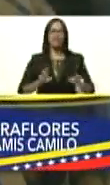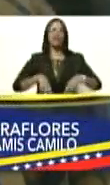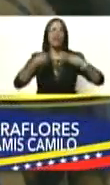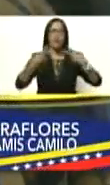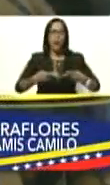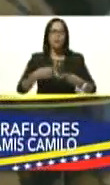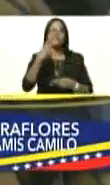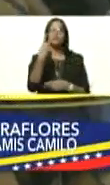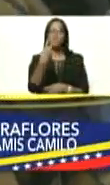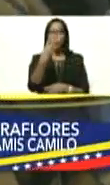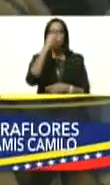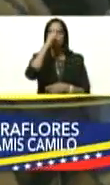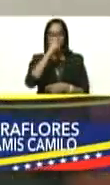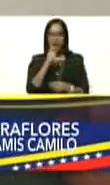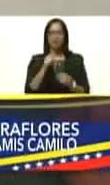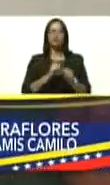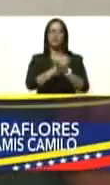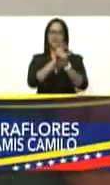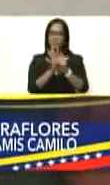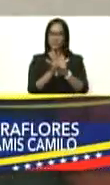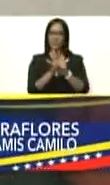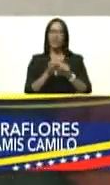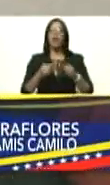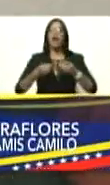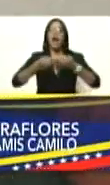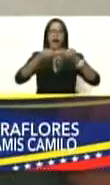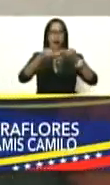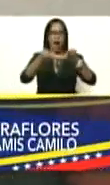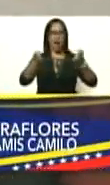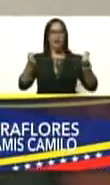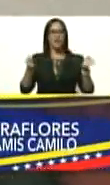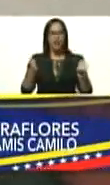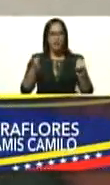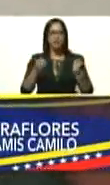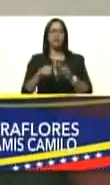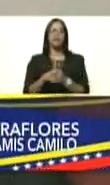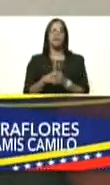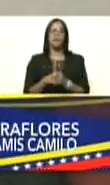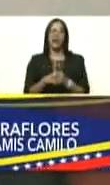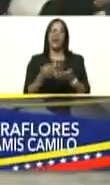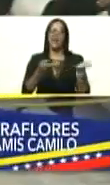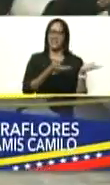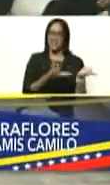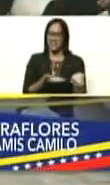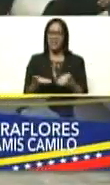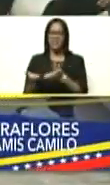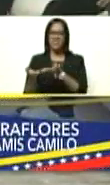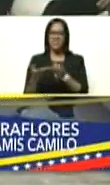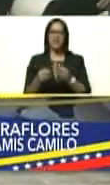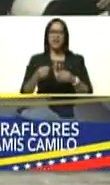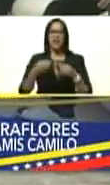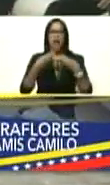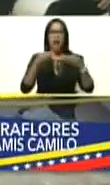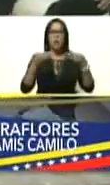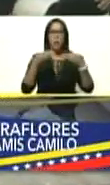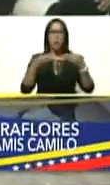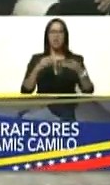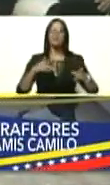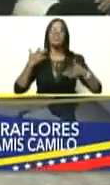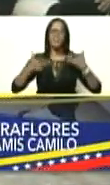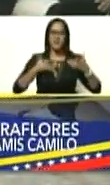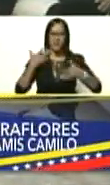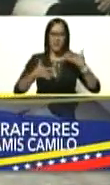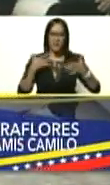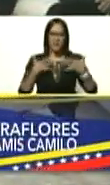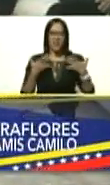de 2 años de pandemia, abre nuevamente sus puertas para recibir al público y disfrutar